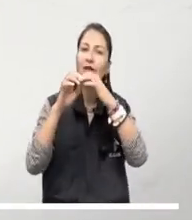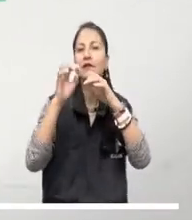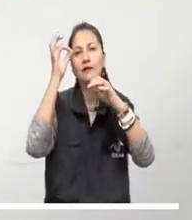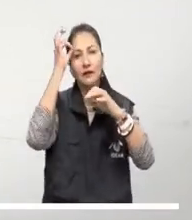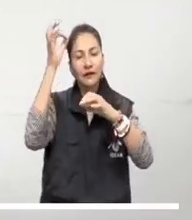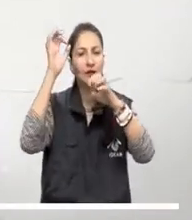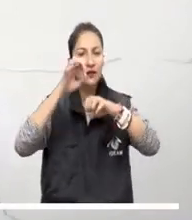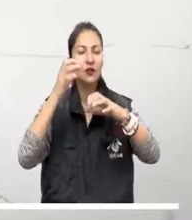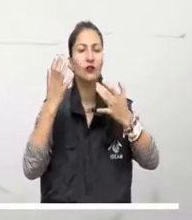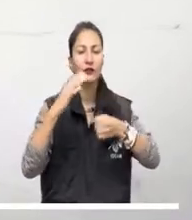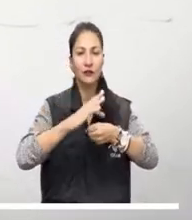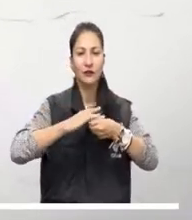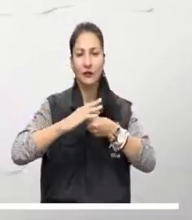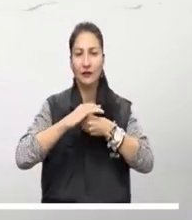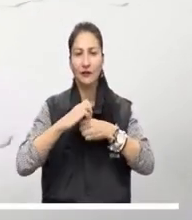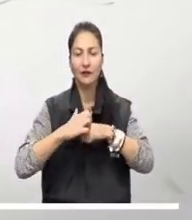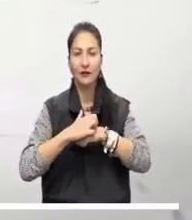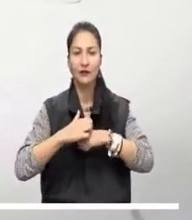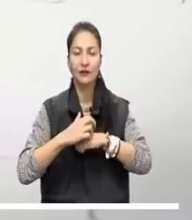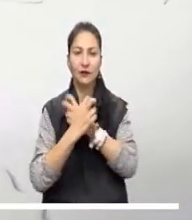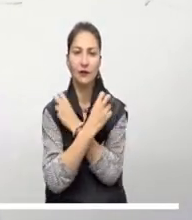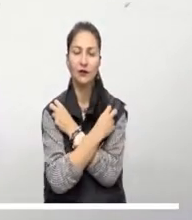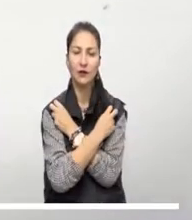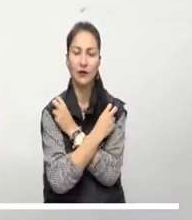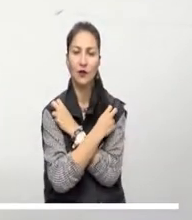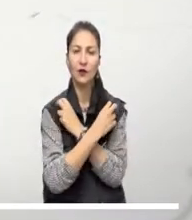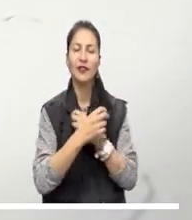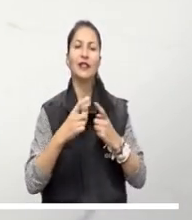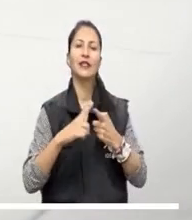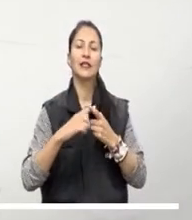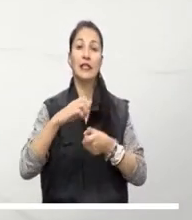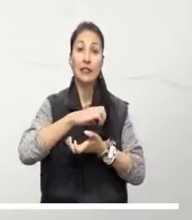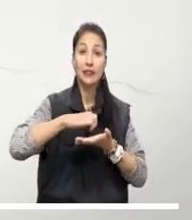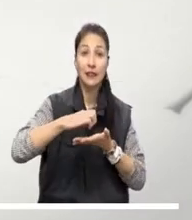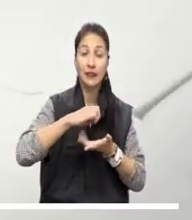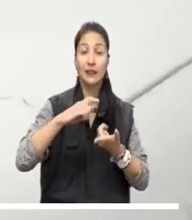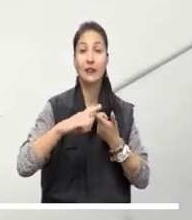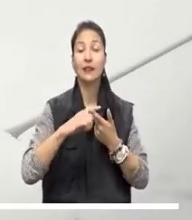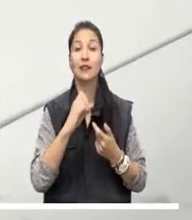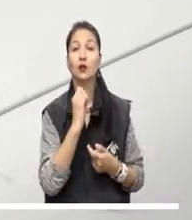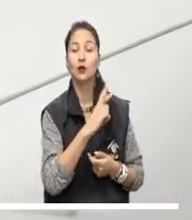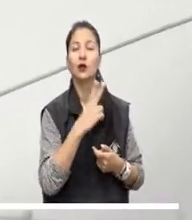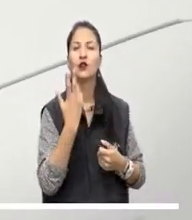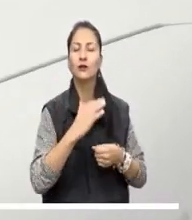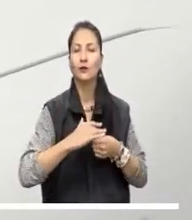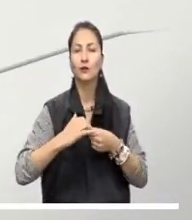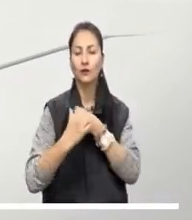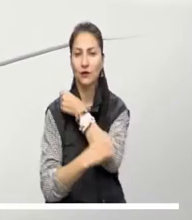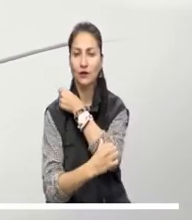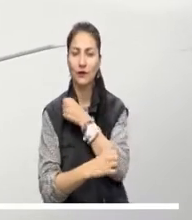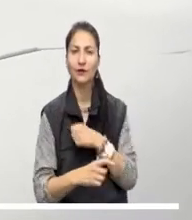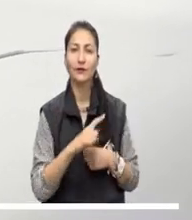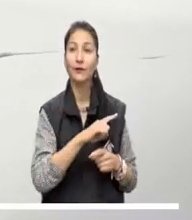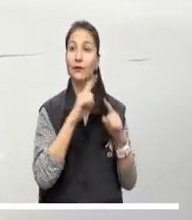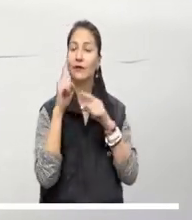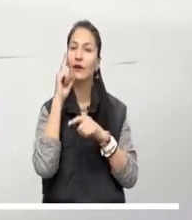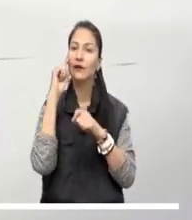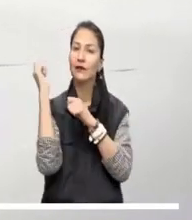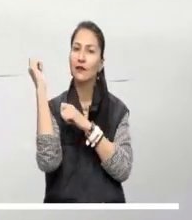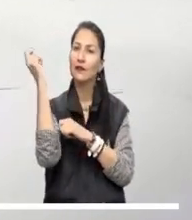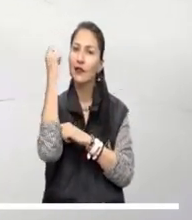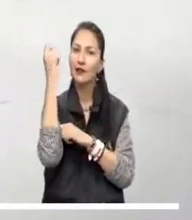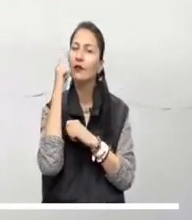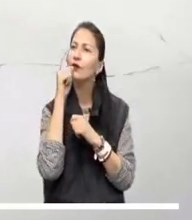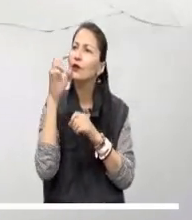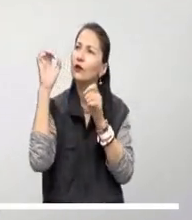Para la región andina se prevé cielo mayormente y posible lluvia sobre Cundinamarca, Tolima, Huila, sur de Santander, Antioquia y